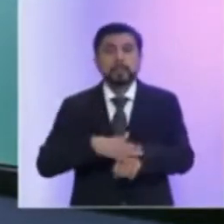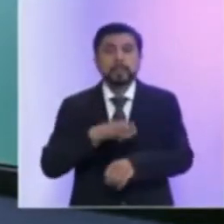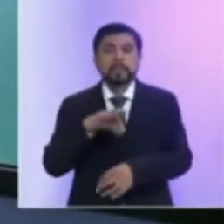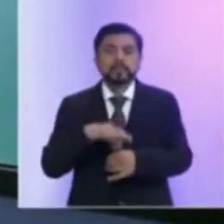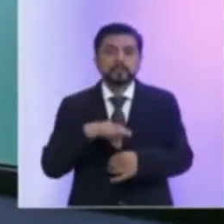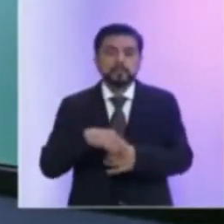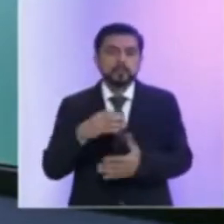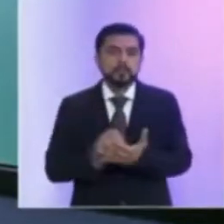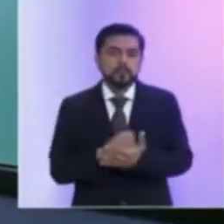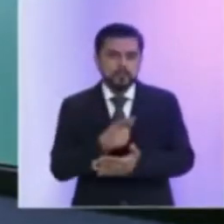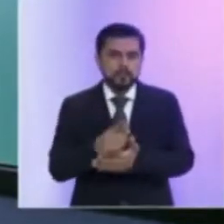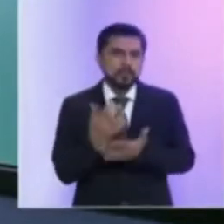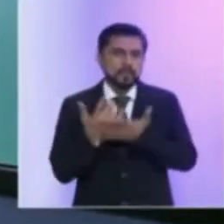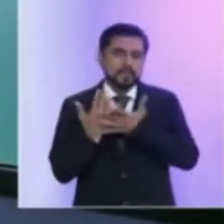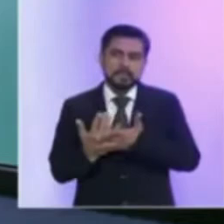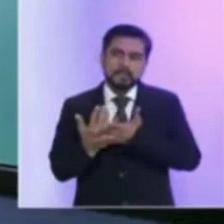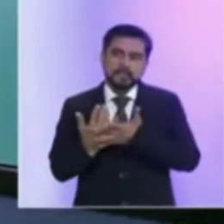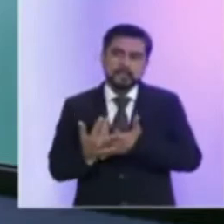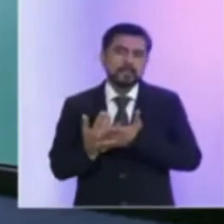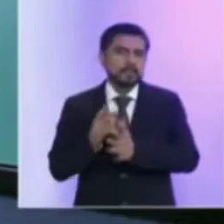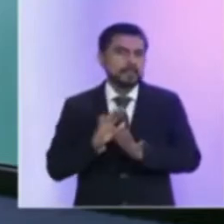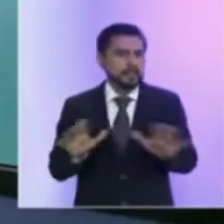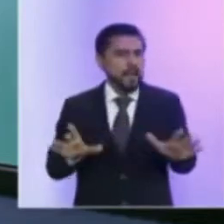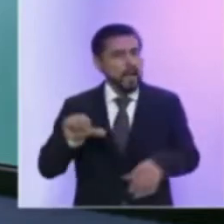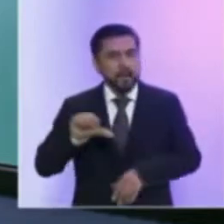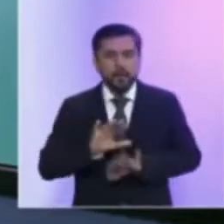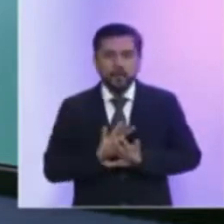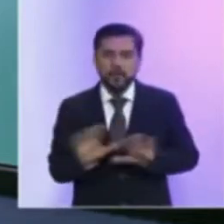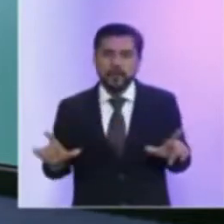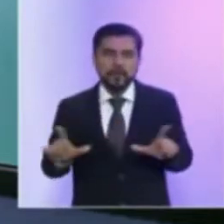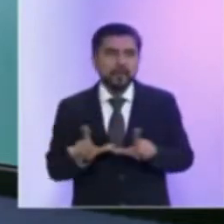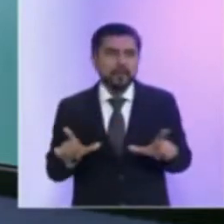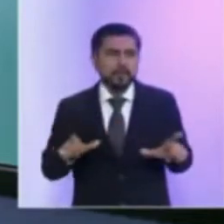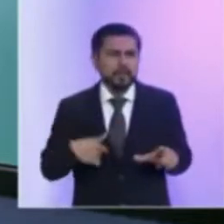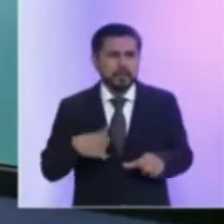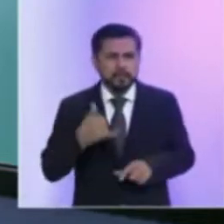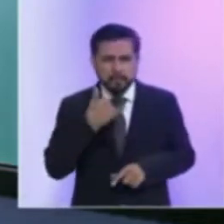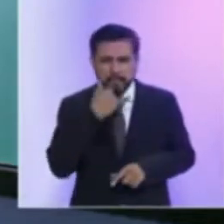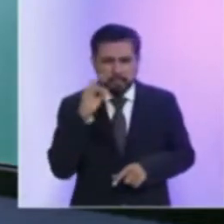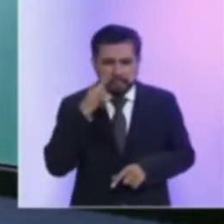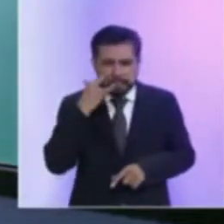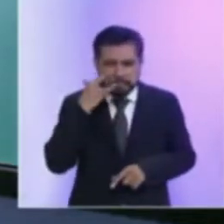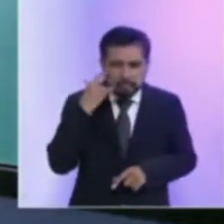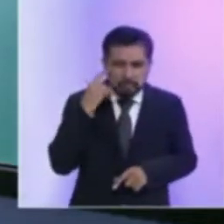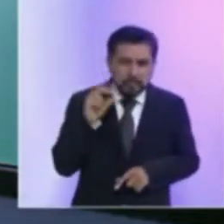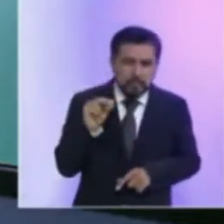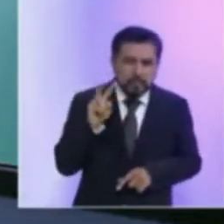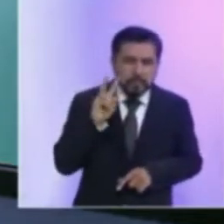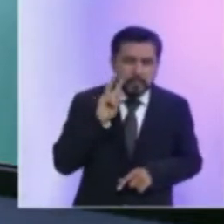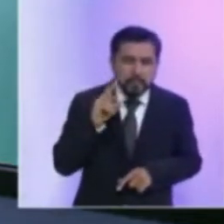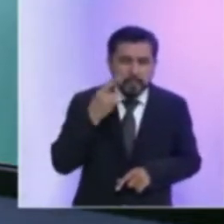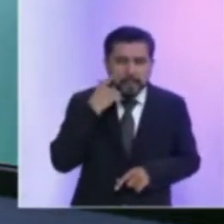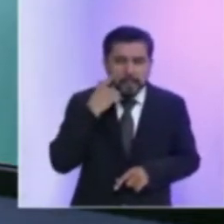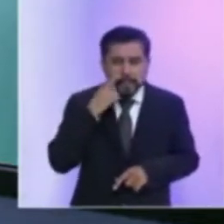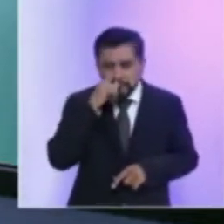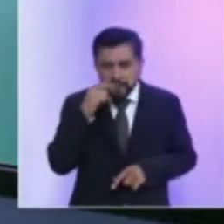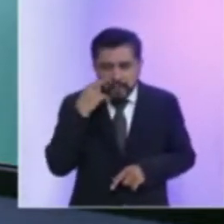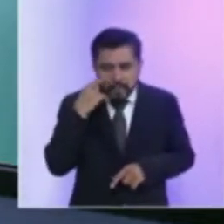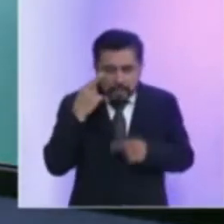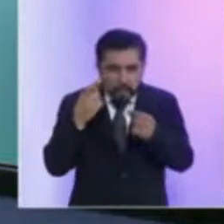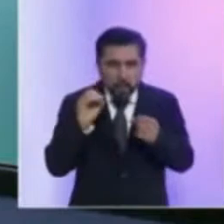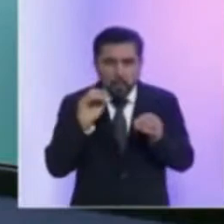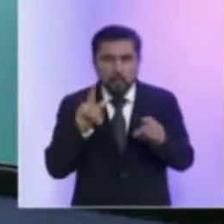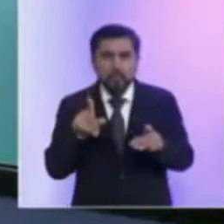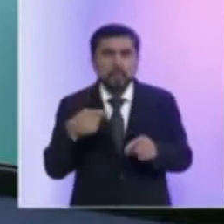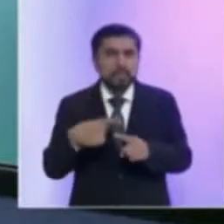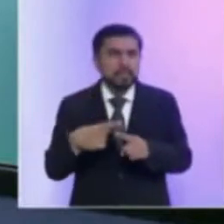¿no? Sí, sin duda, por supuesto. No sé si me falla la vista, a ver, si me falla, vamos pero a regresar. Es Cuauhtémoc Cárdenas